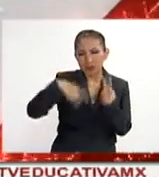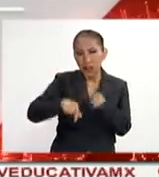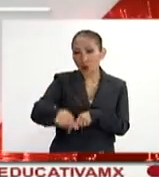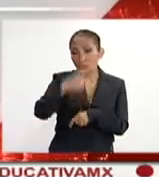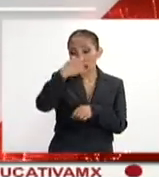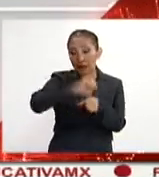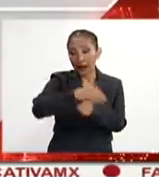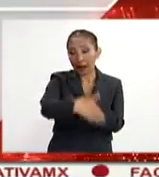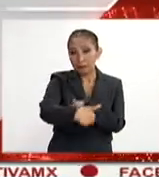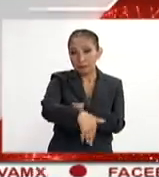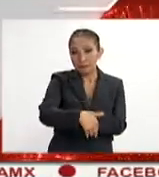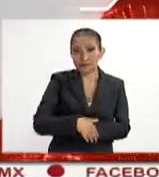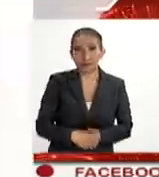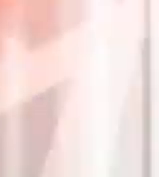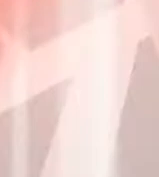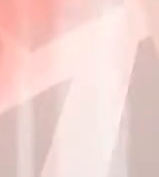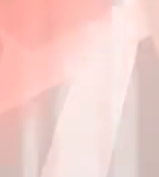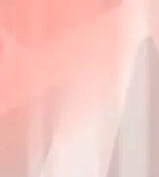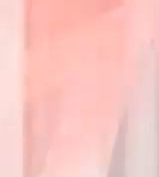una semana aproximadamente.